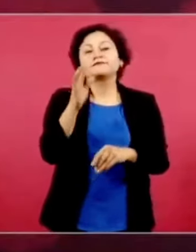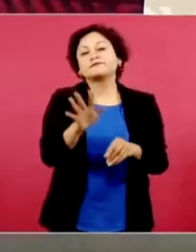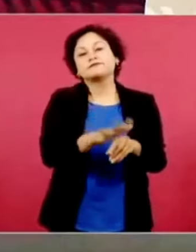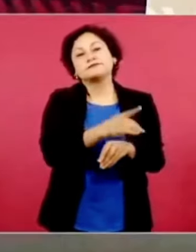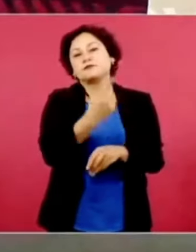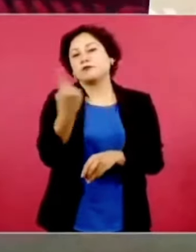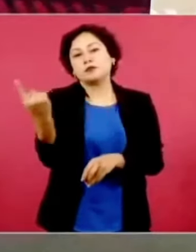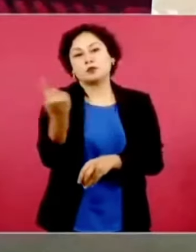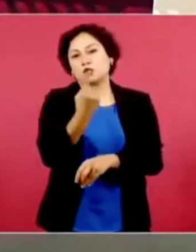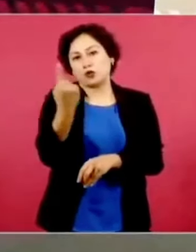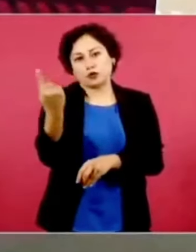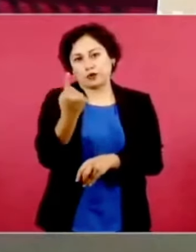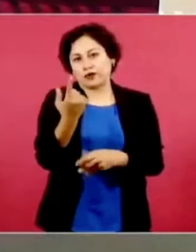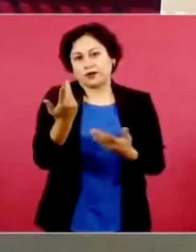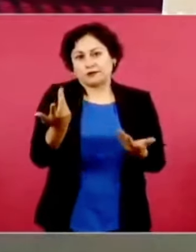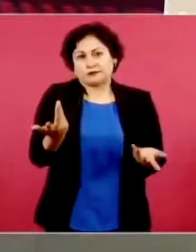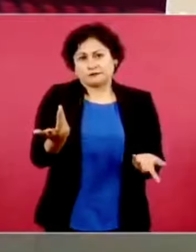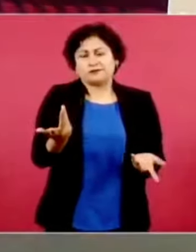siempre hay que seguirle